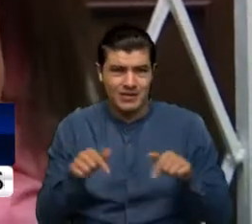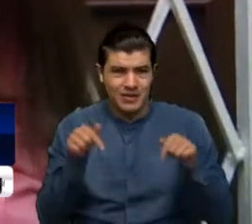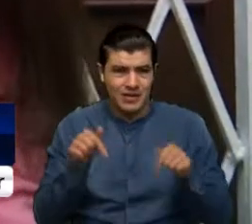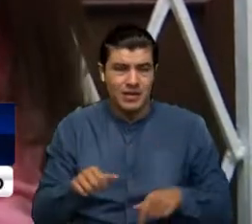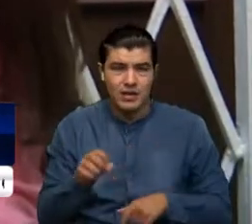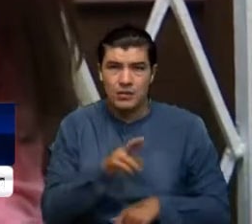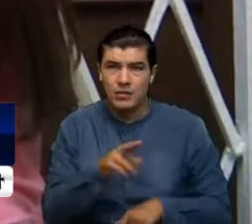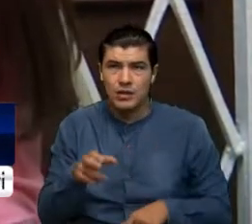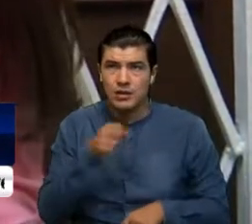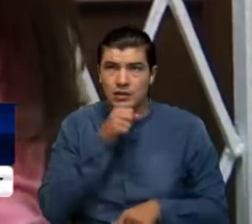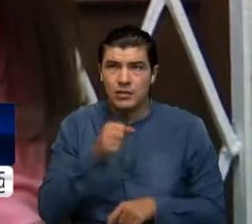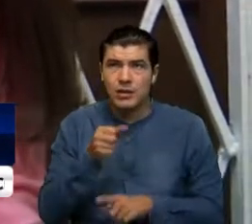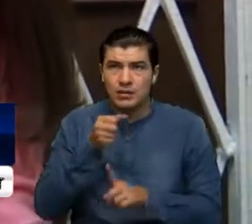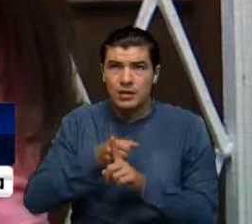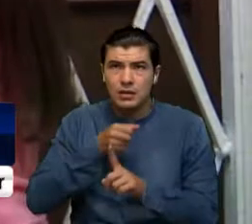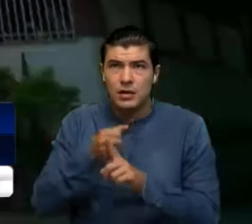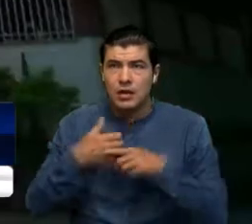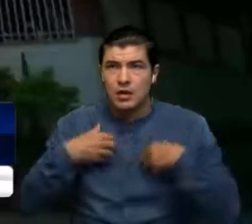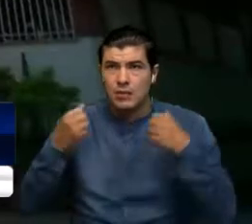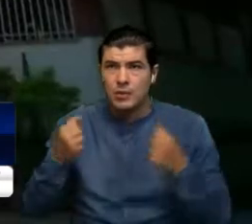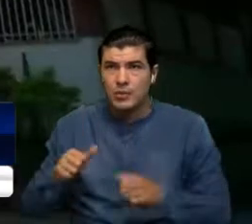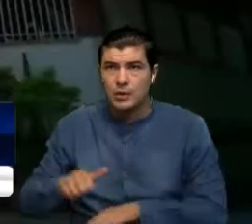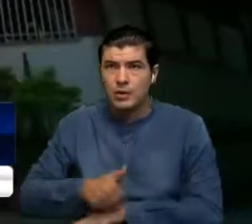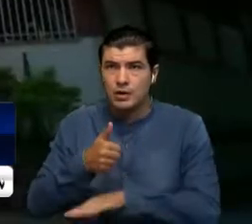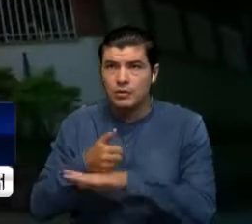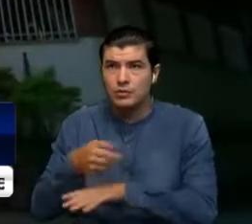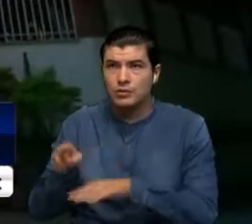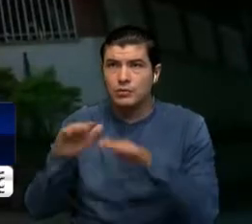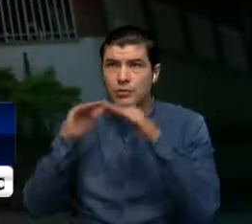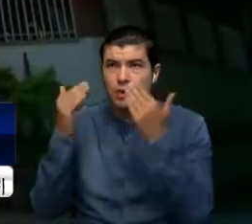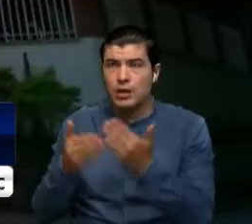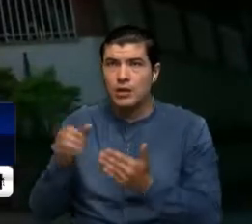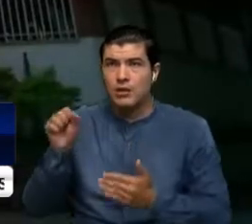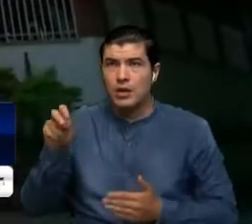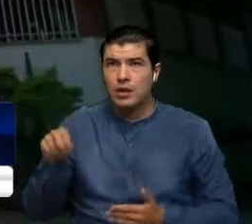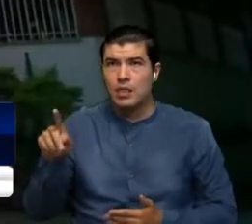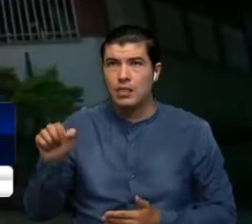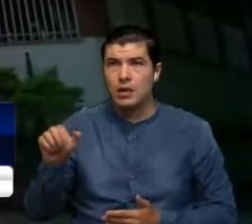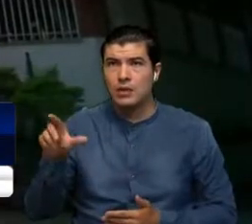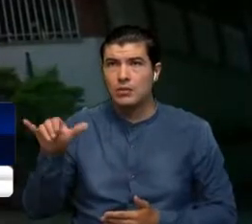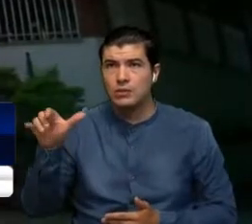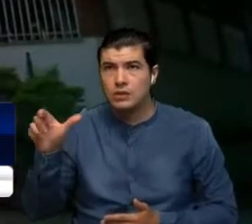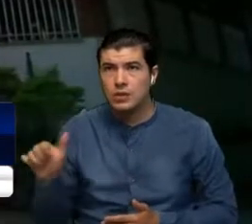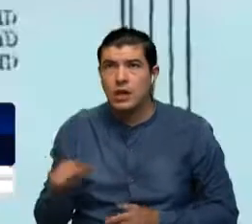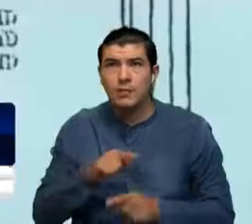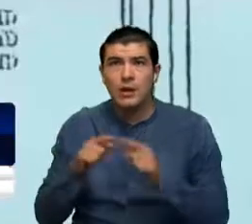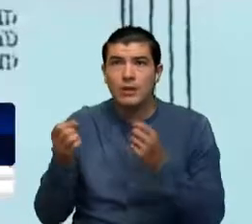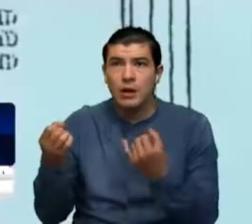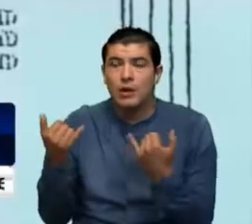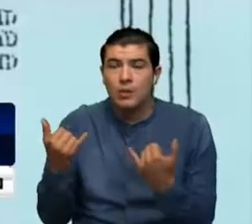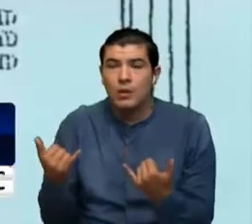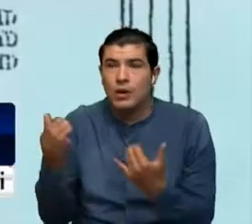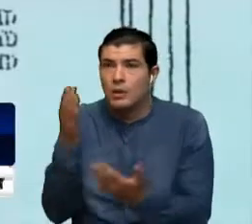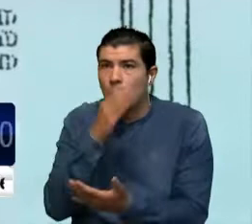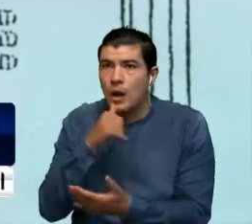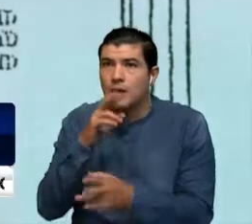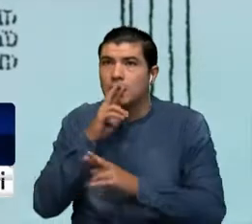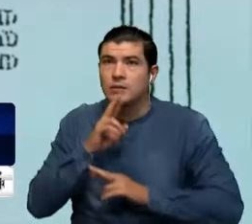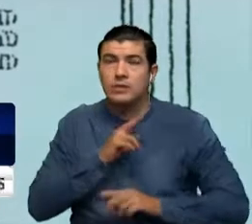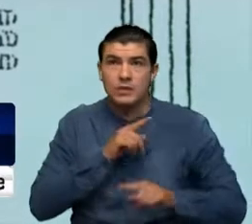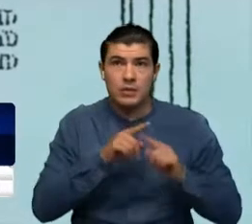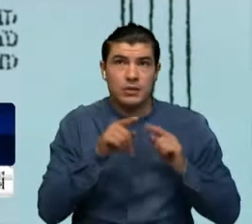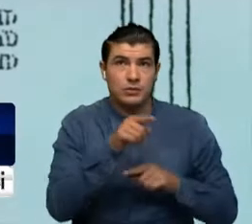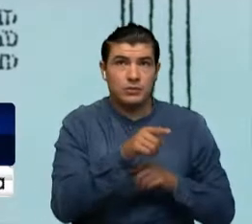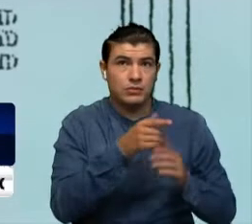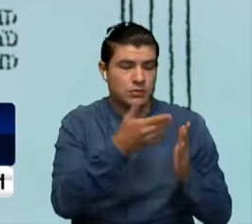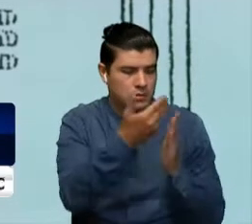intentó comunicarse con el propietario y rector del colegio andalucía humberto yesid castro pero no hubo respuesta sin embargo un documento que